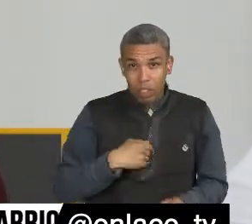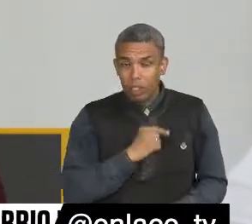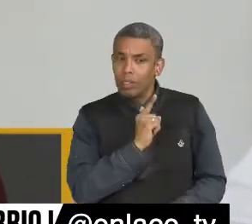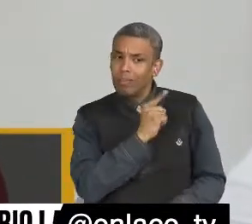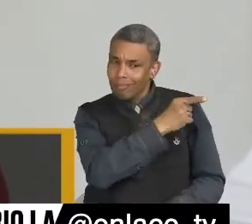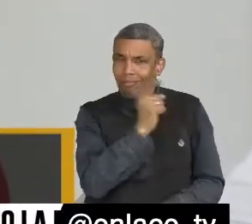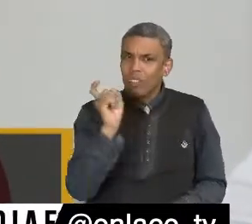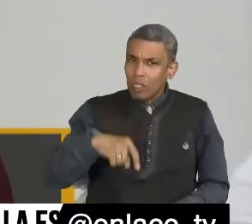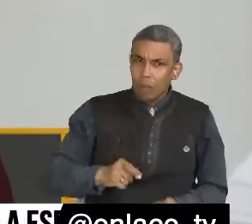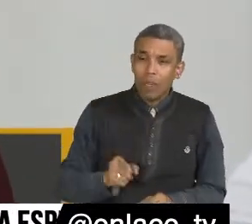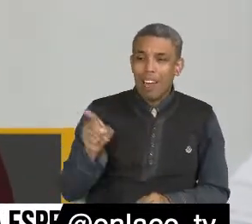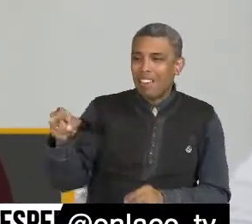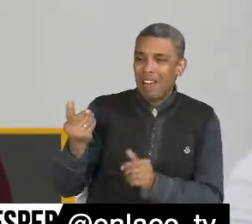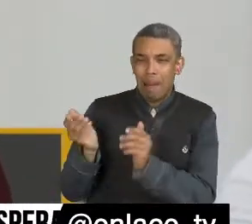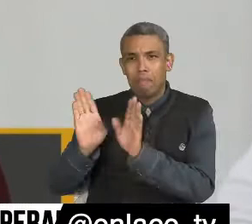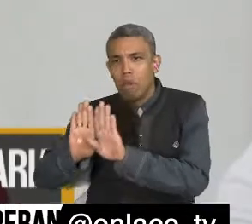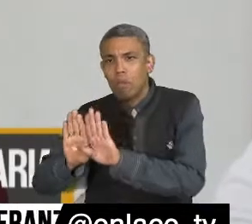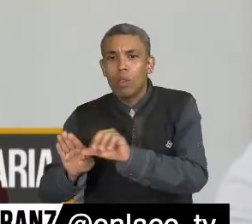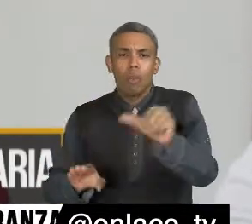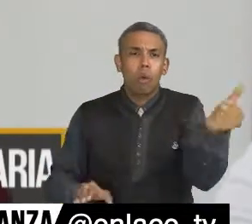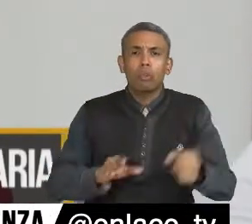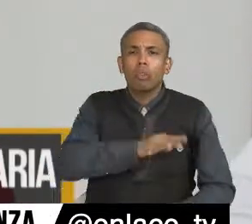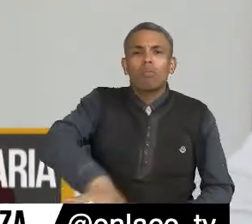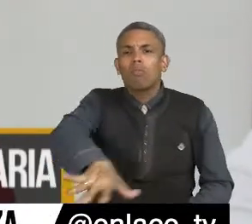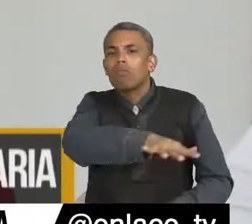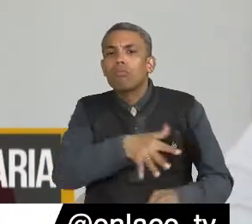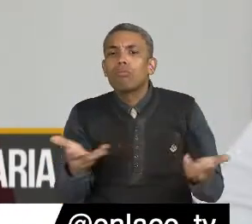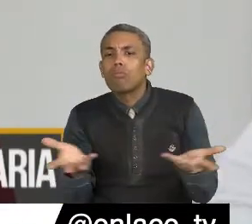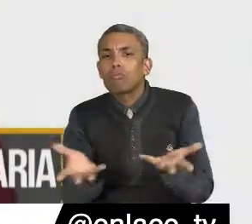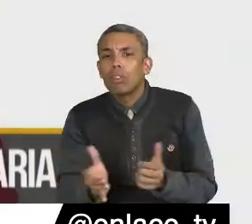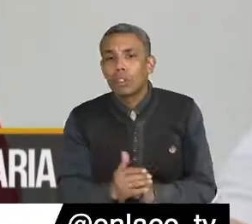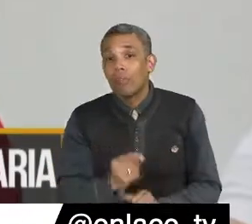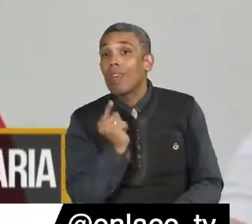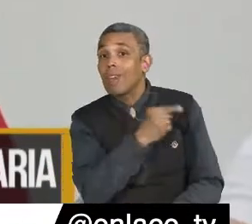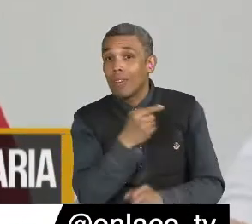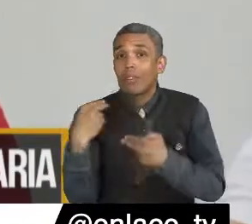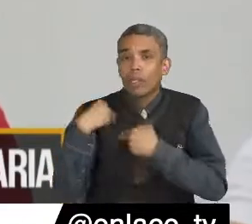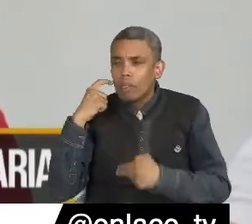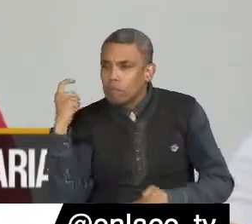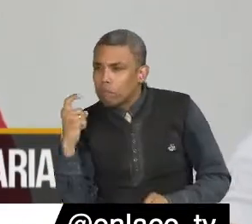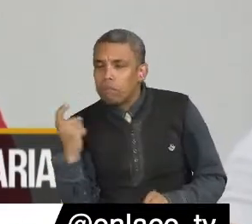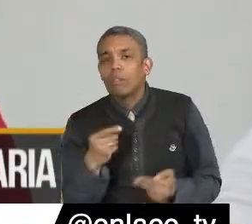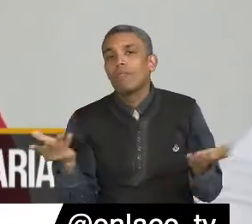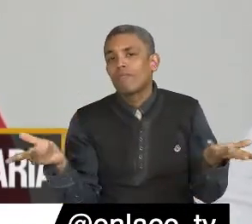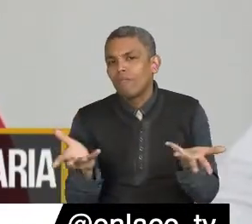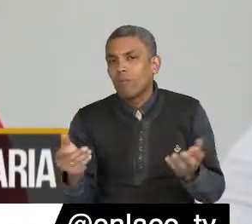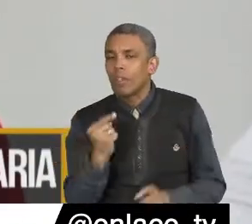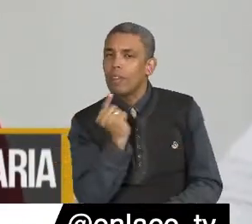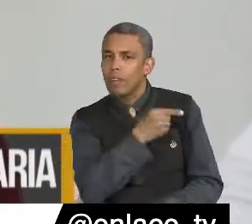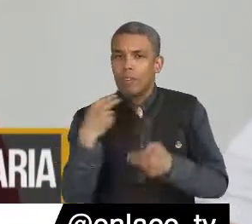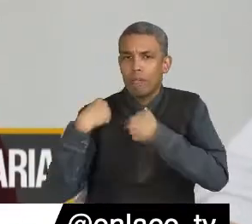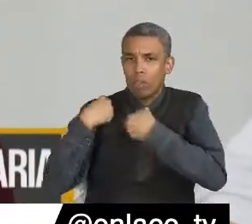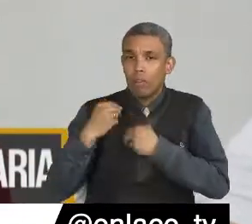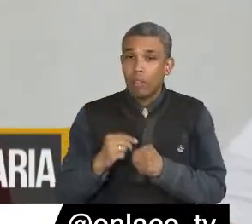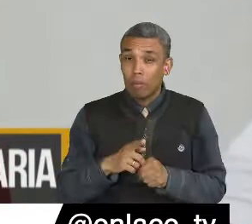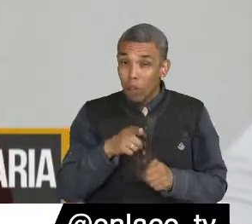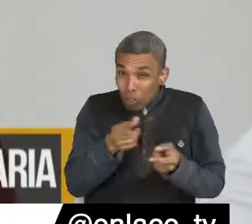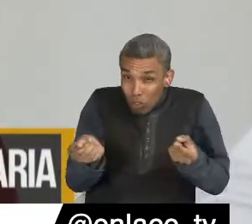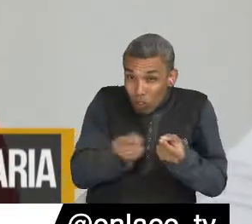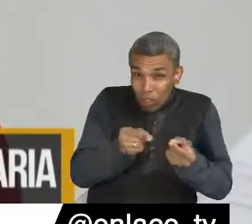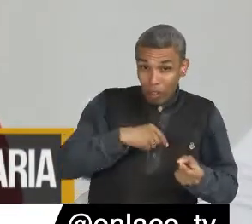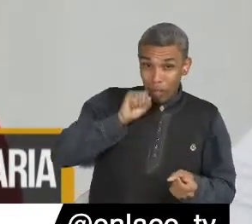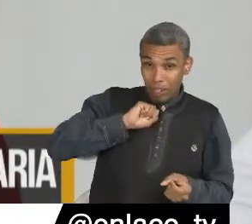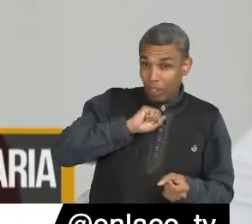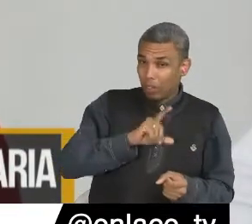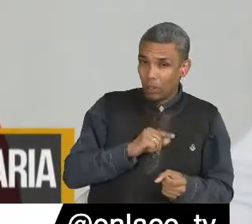el sitio más cercano a la ciudad de Barranca Bermeja, puede ser en el caso nuestro,